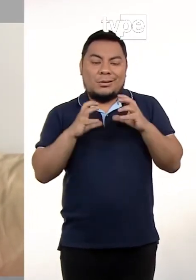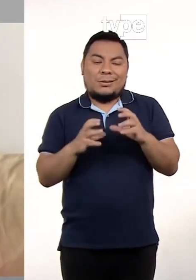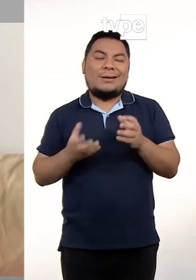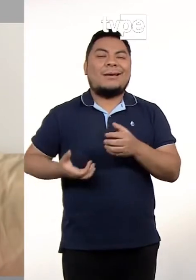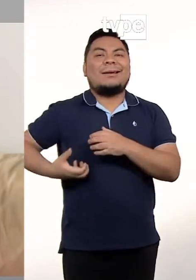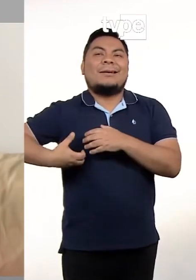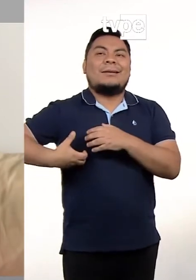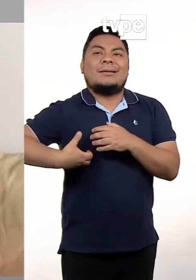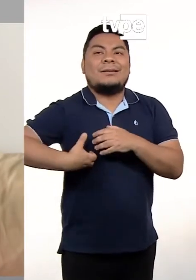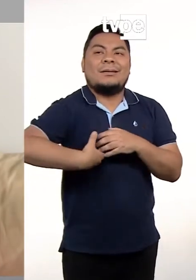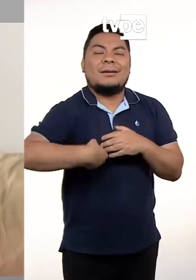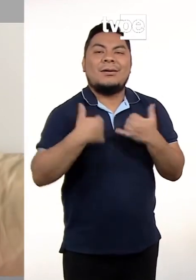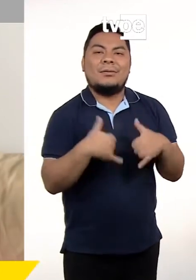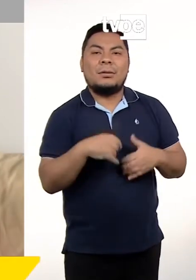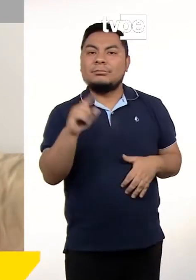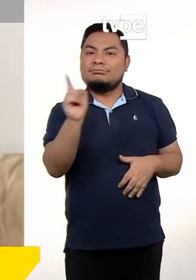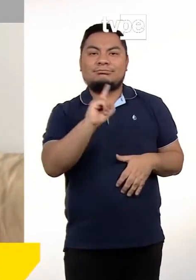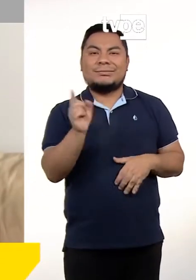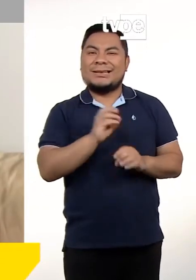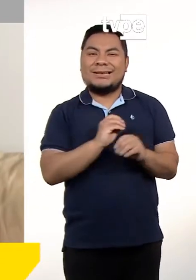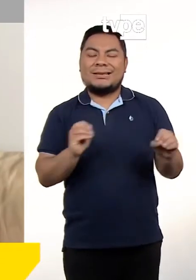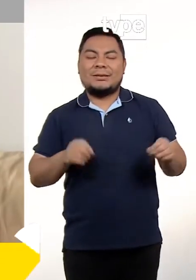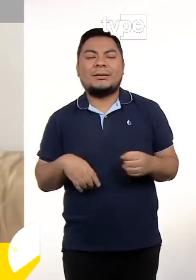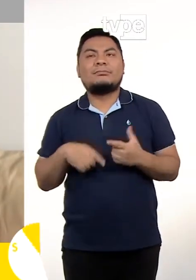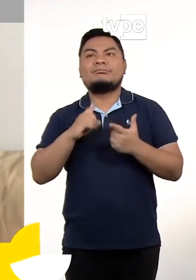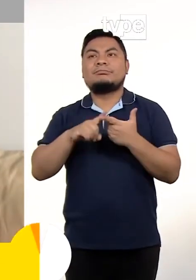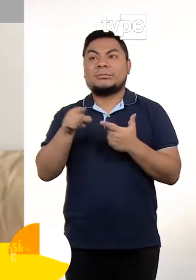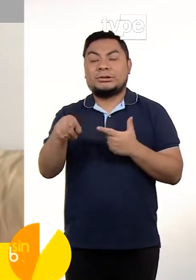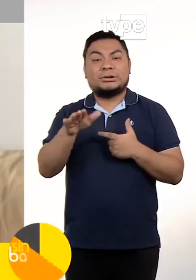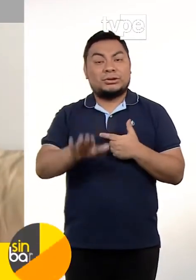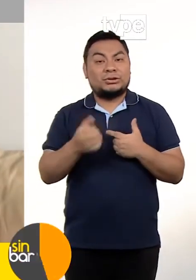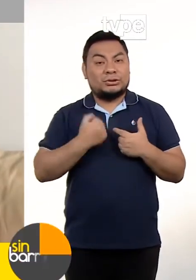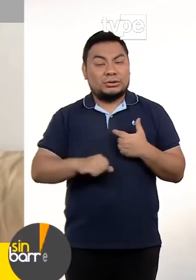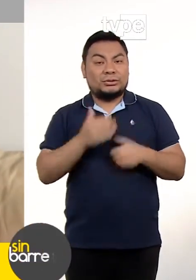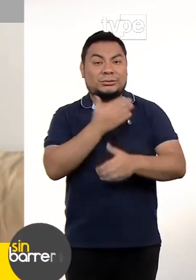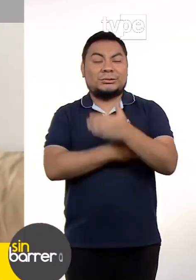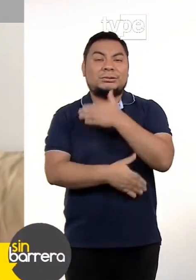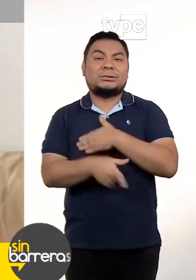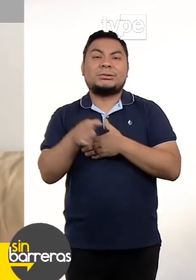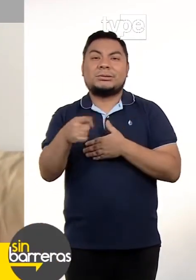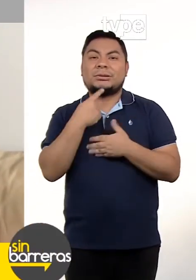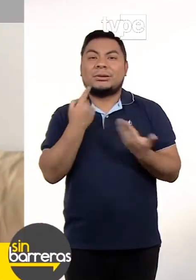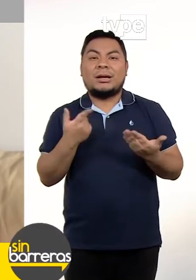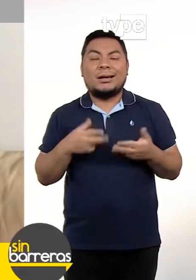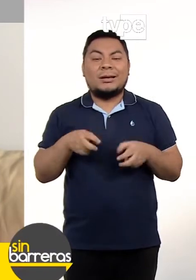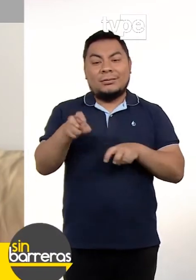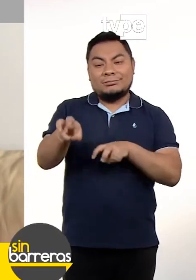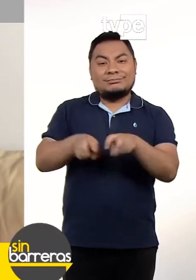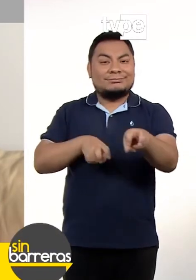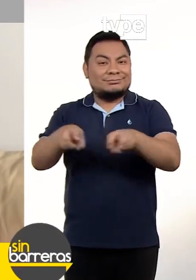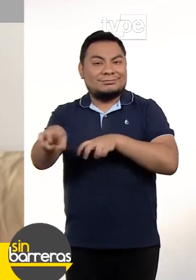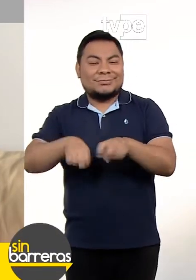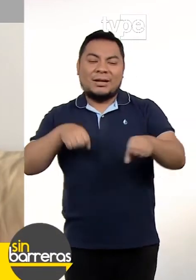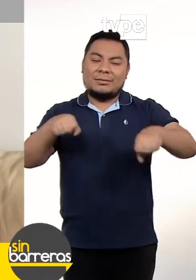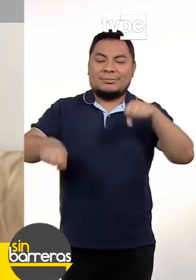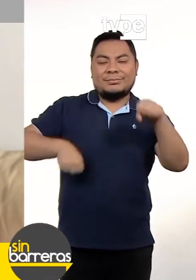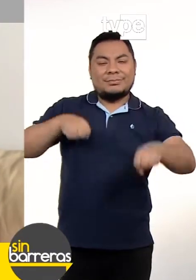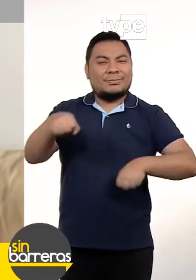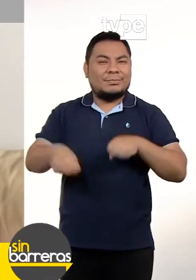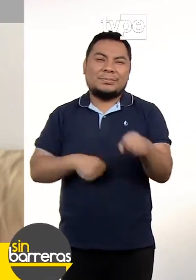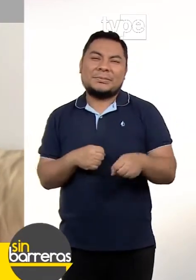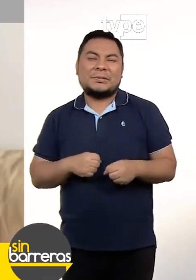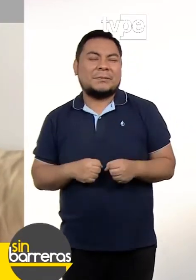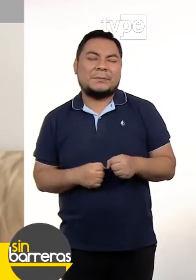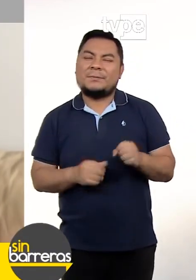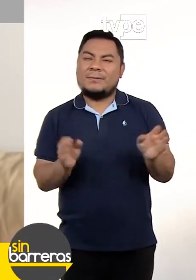juguete, no deberán llevar ningún ninguna patineta o